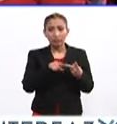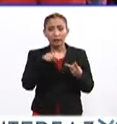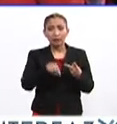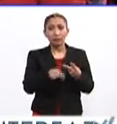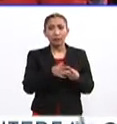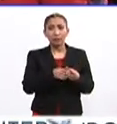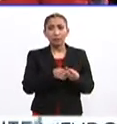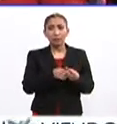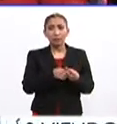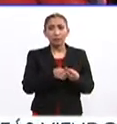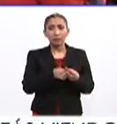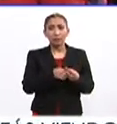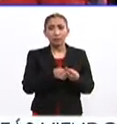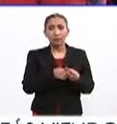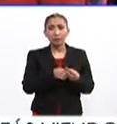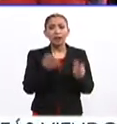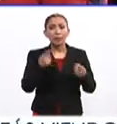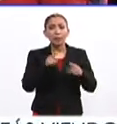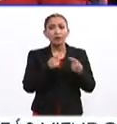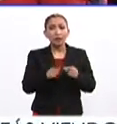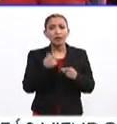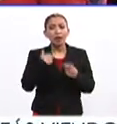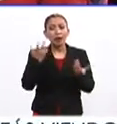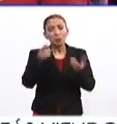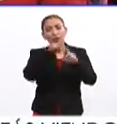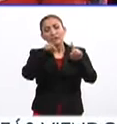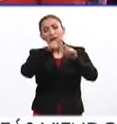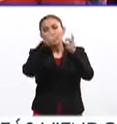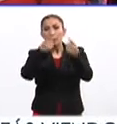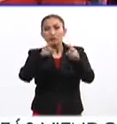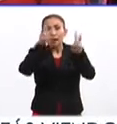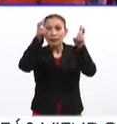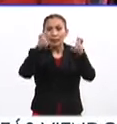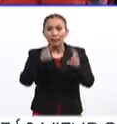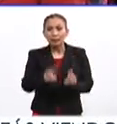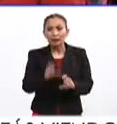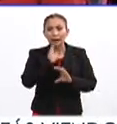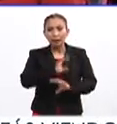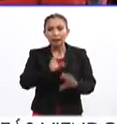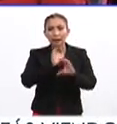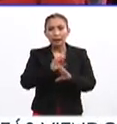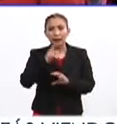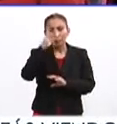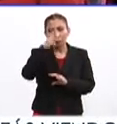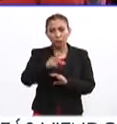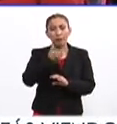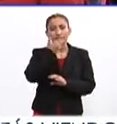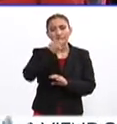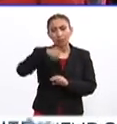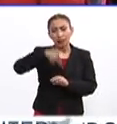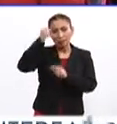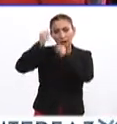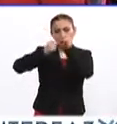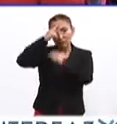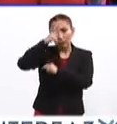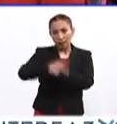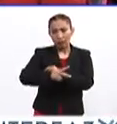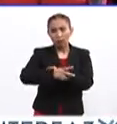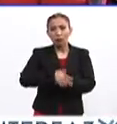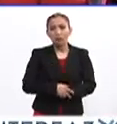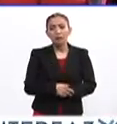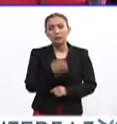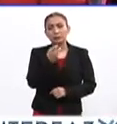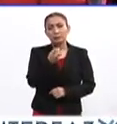identidad. La música y los repertorios que tocan los niños y cantan son de música tradicional mexicana. Y